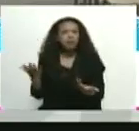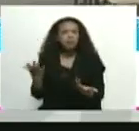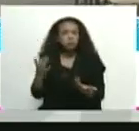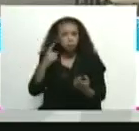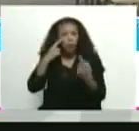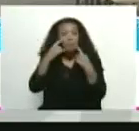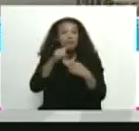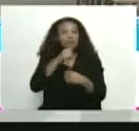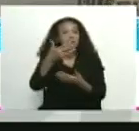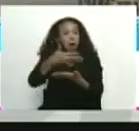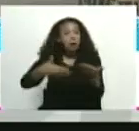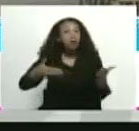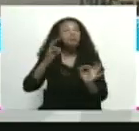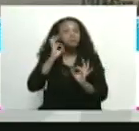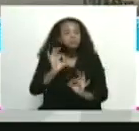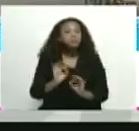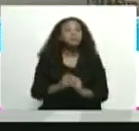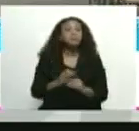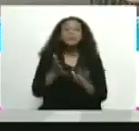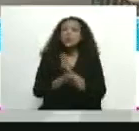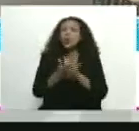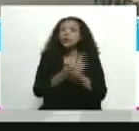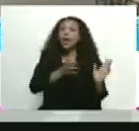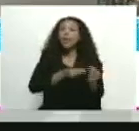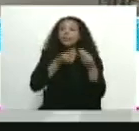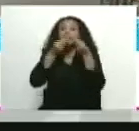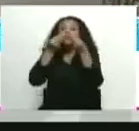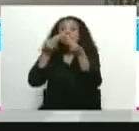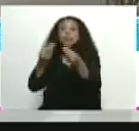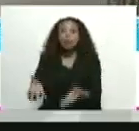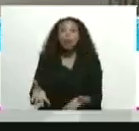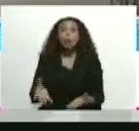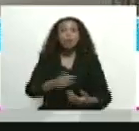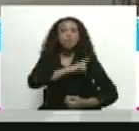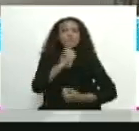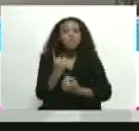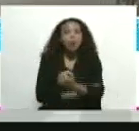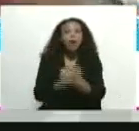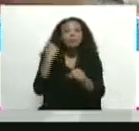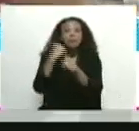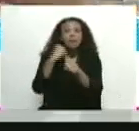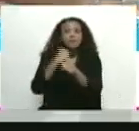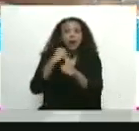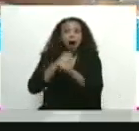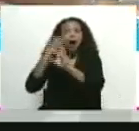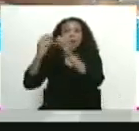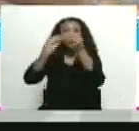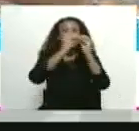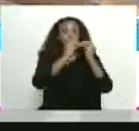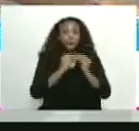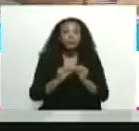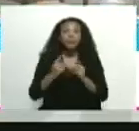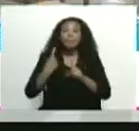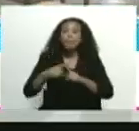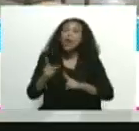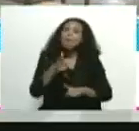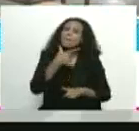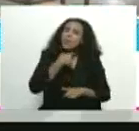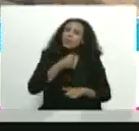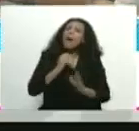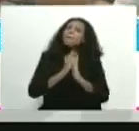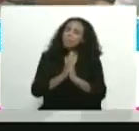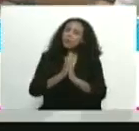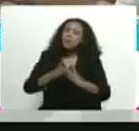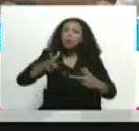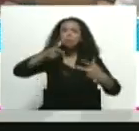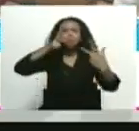bien informado de que se le entró con fuerza al trabajo, a la recuperación, pero me gustaría que me